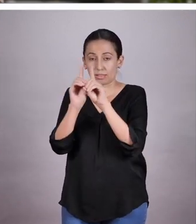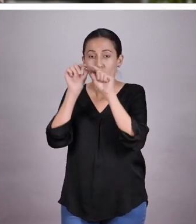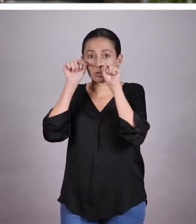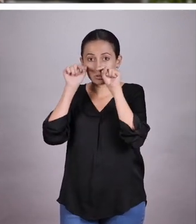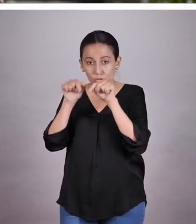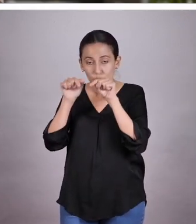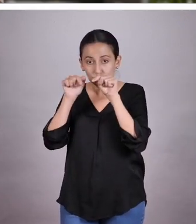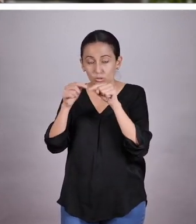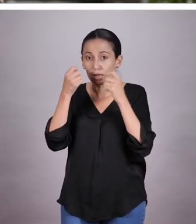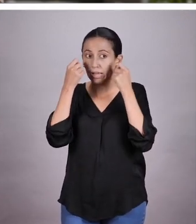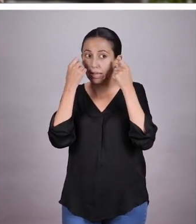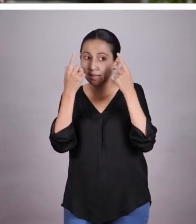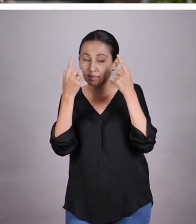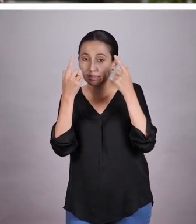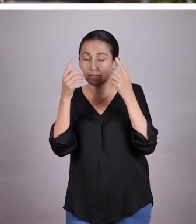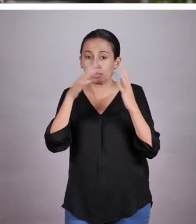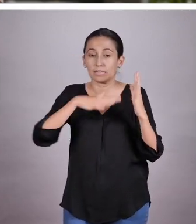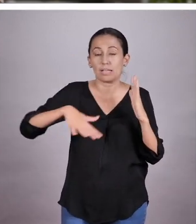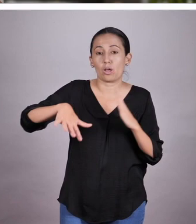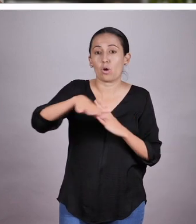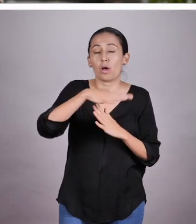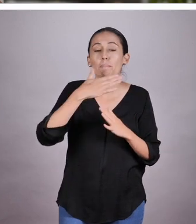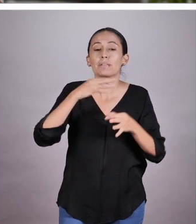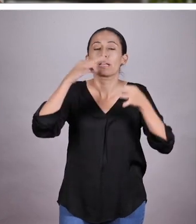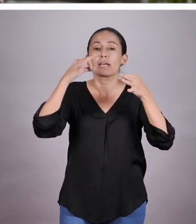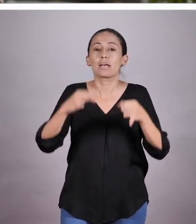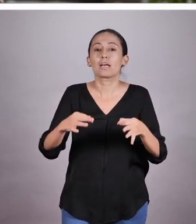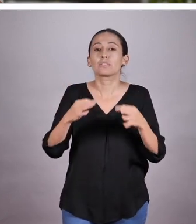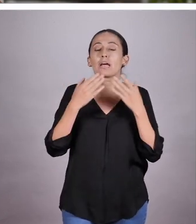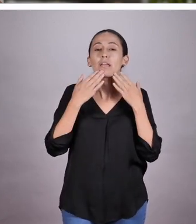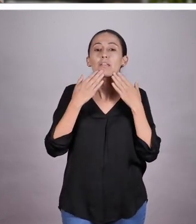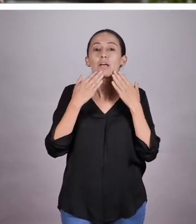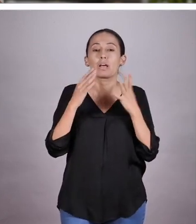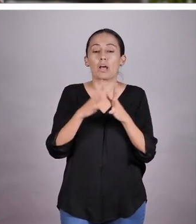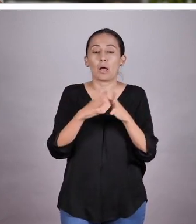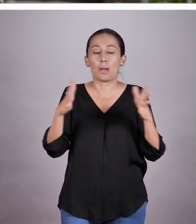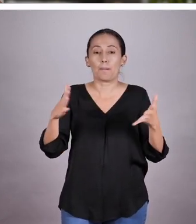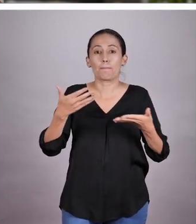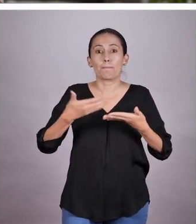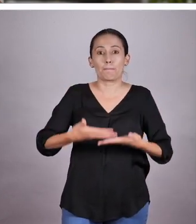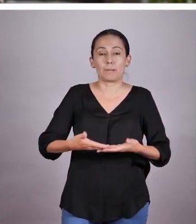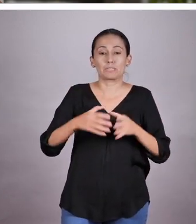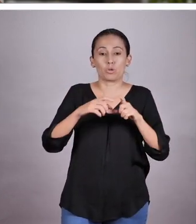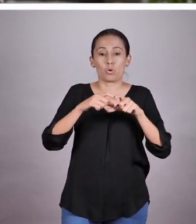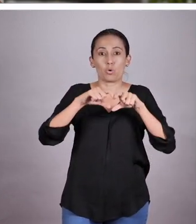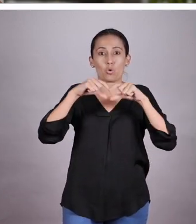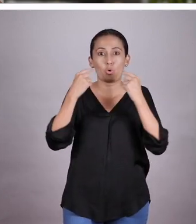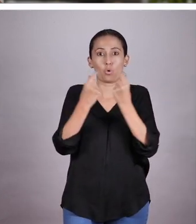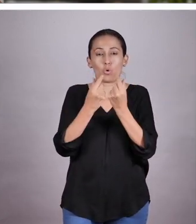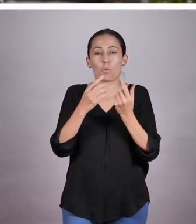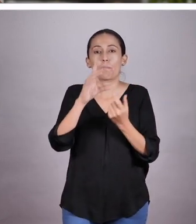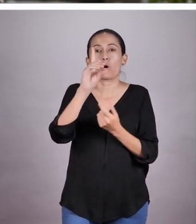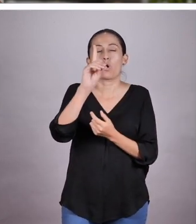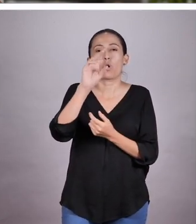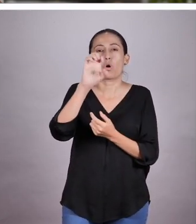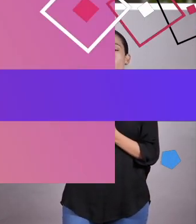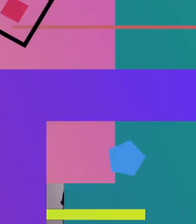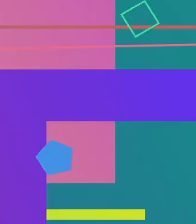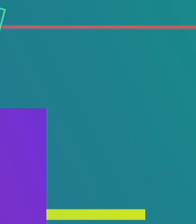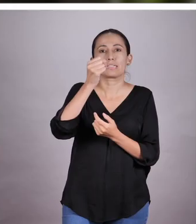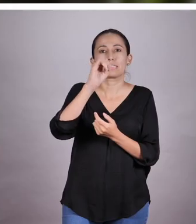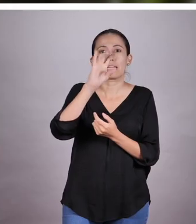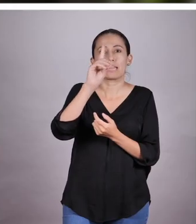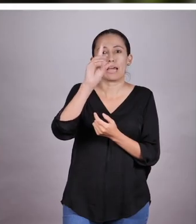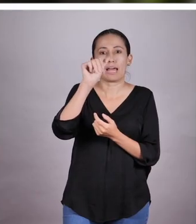esenciales para entender si hay problema de población es justamente la densidad poblacional. ¿Y cómo se calcula eso? Pues ahí